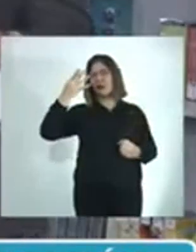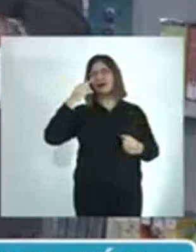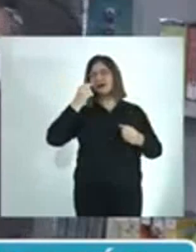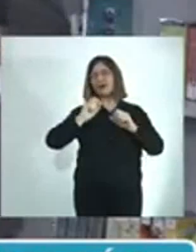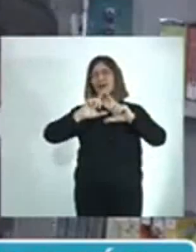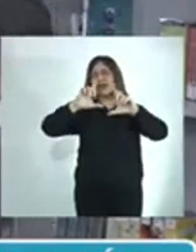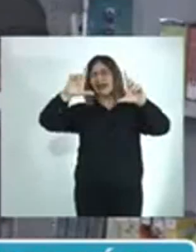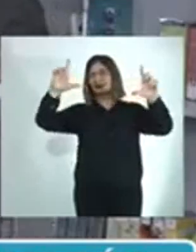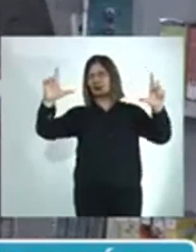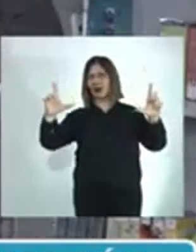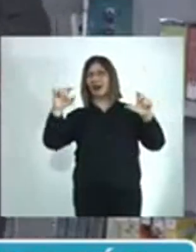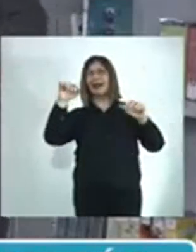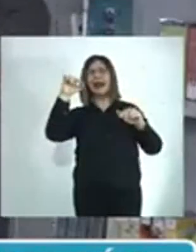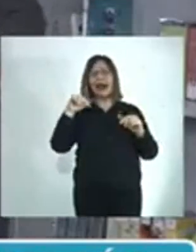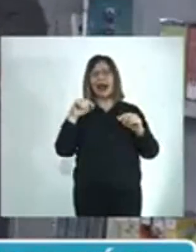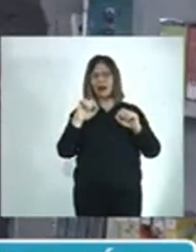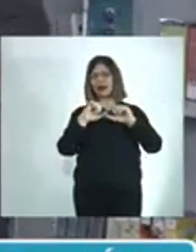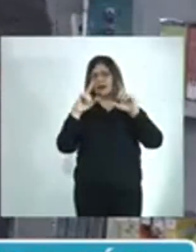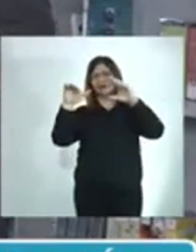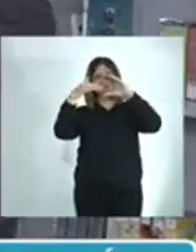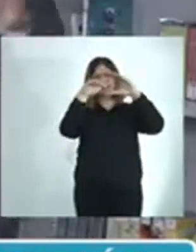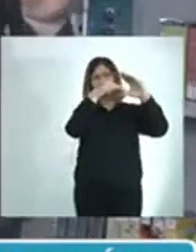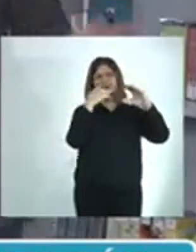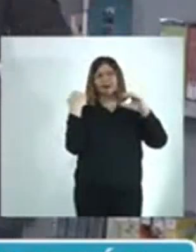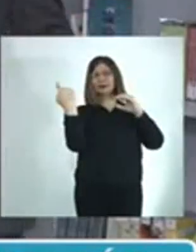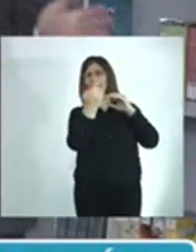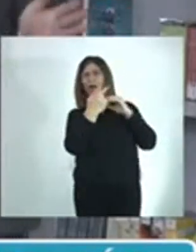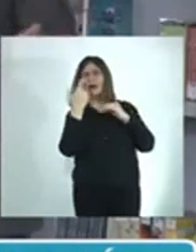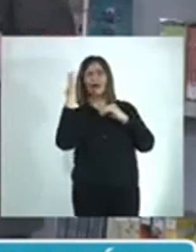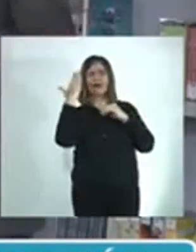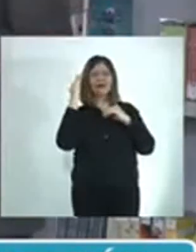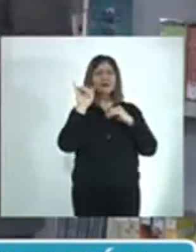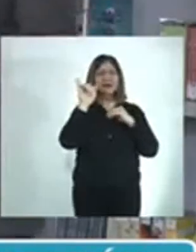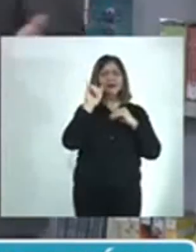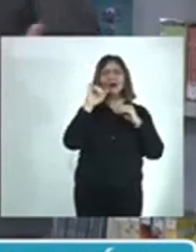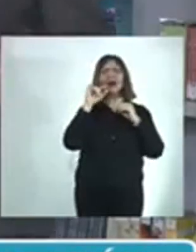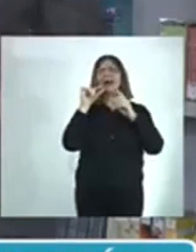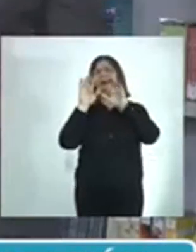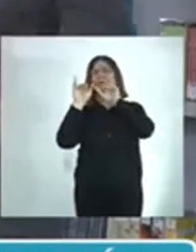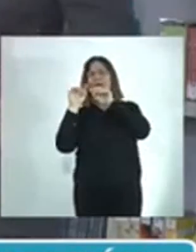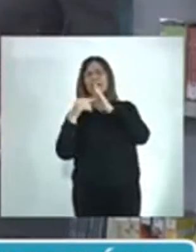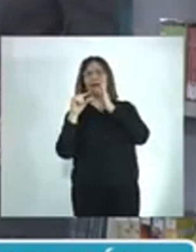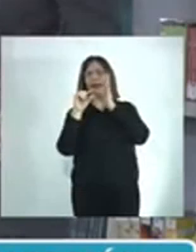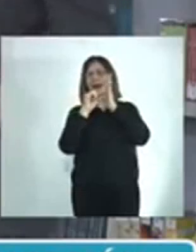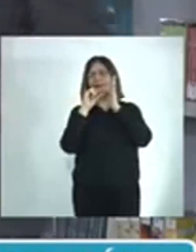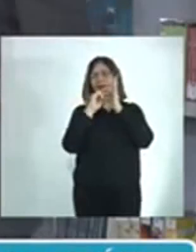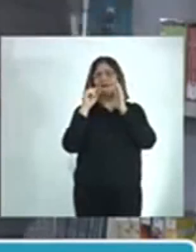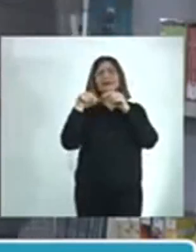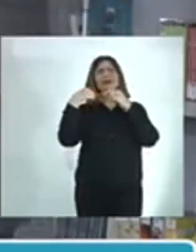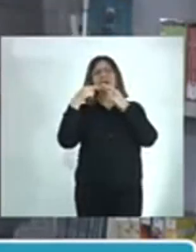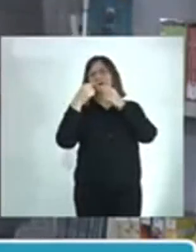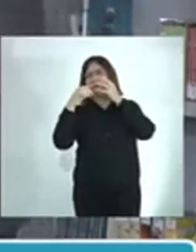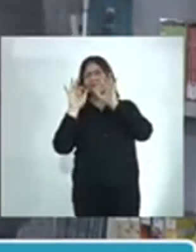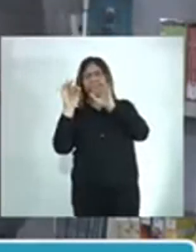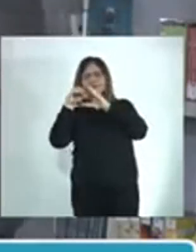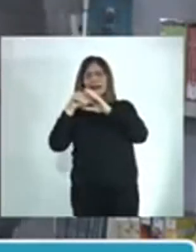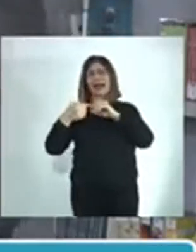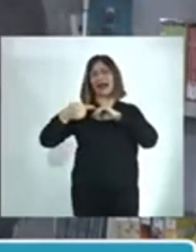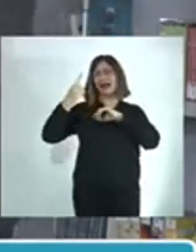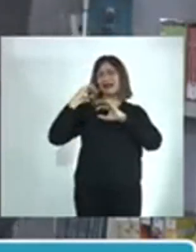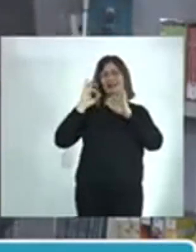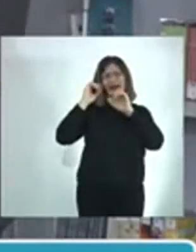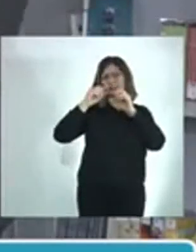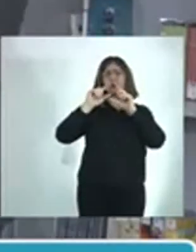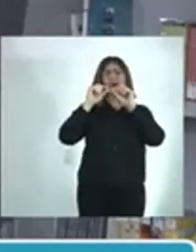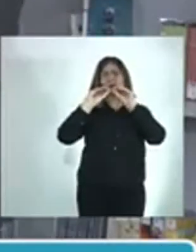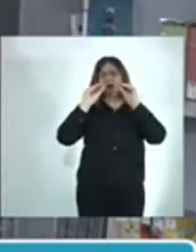Somos tendencia en este momento en las redes sociales, tanto en la plataforma, Twitter, Facebook, nuestro canal de YouTube. Ayer ya hemos superado el